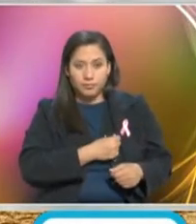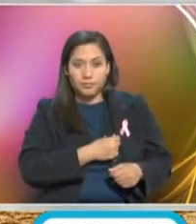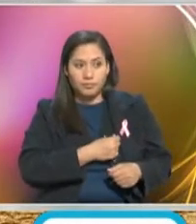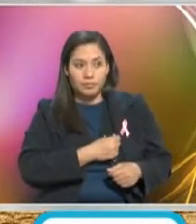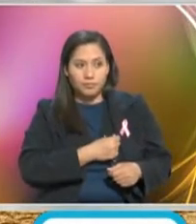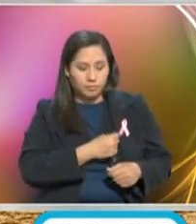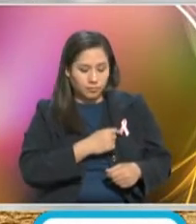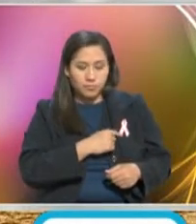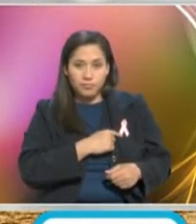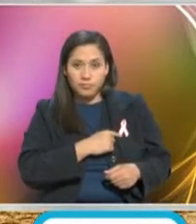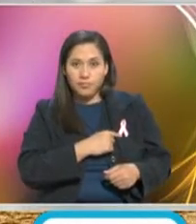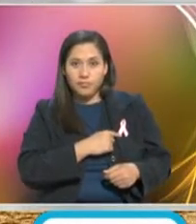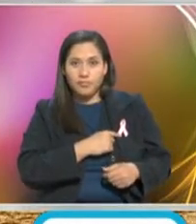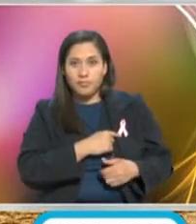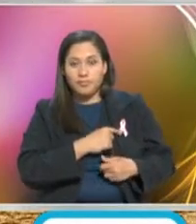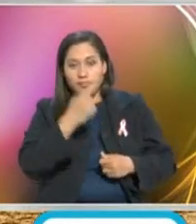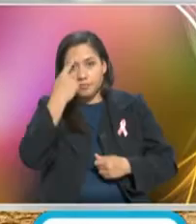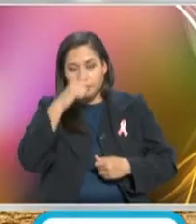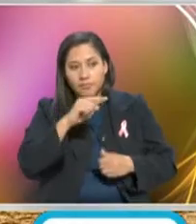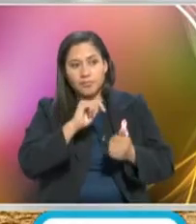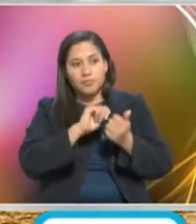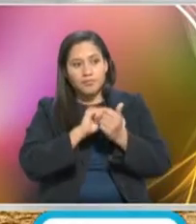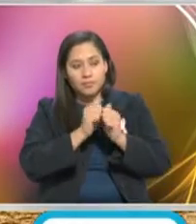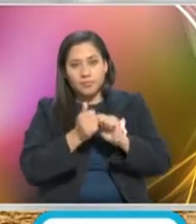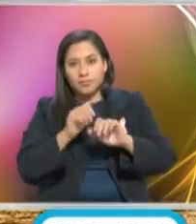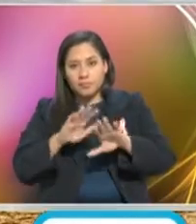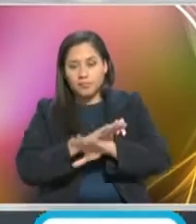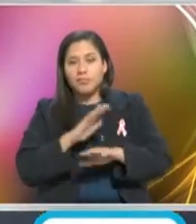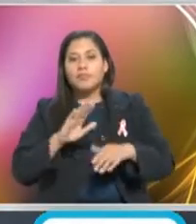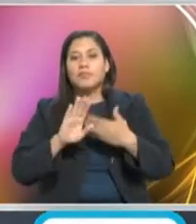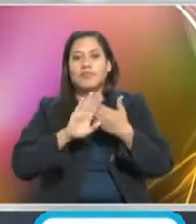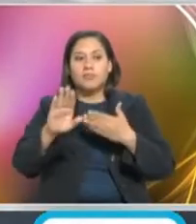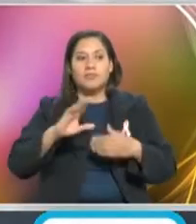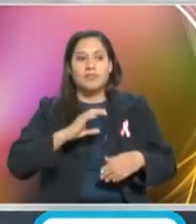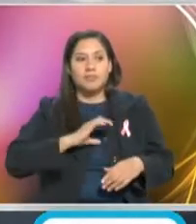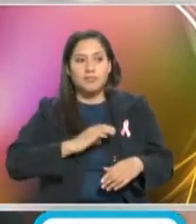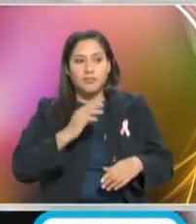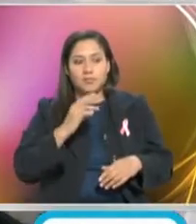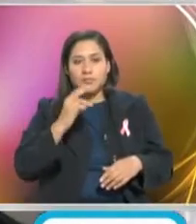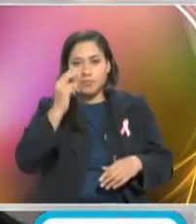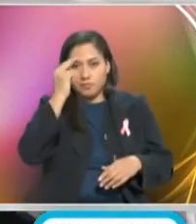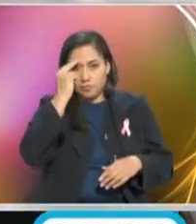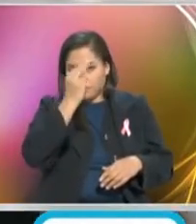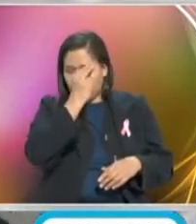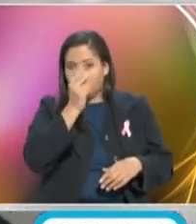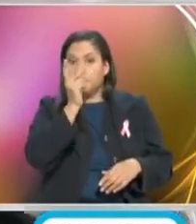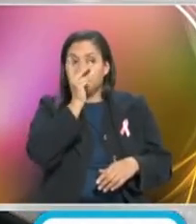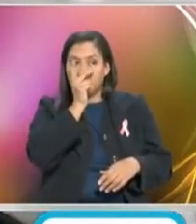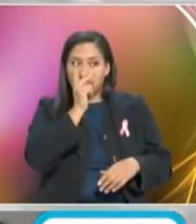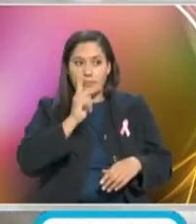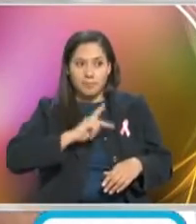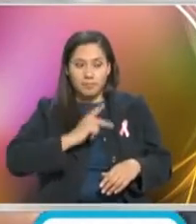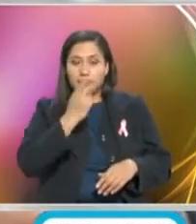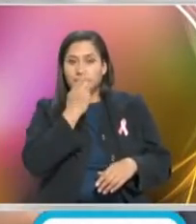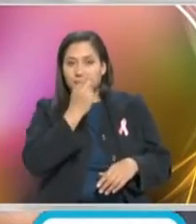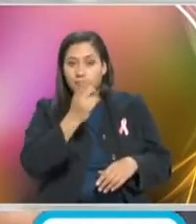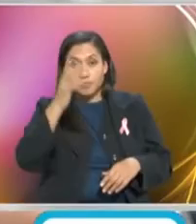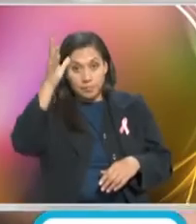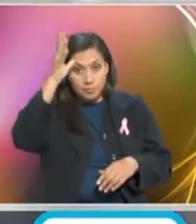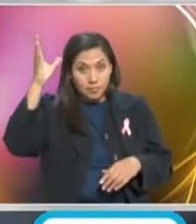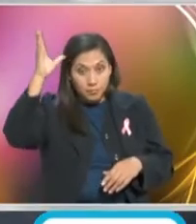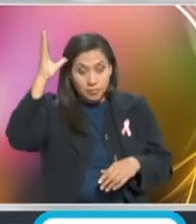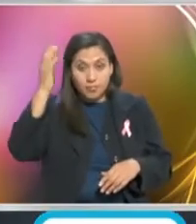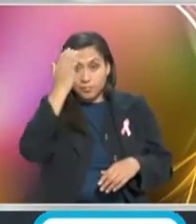lazo conmemorativo para combatir Sí. la enfermedad del cáncer de mama. ¿Ese pin qué significa? Según mi papá, Sí. si los aztecas